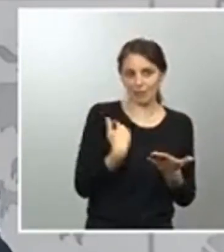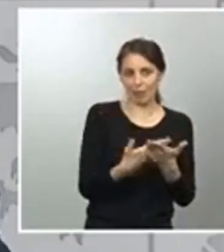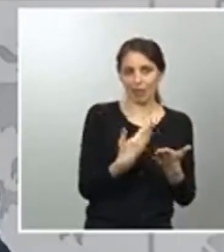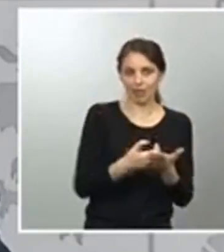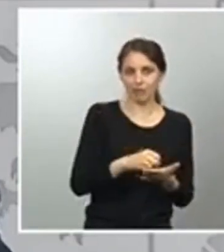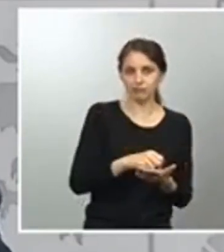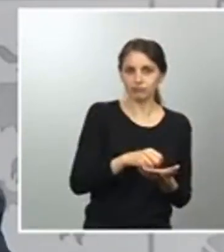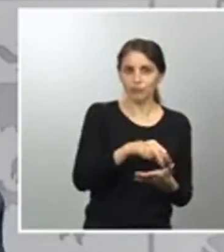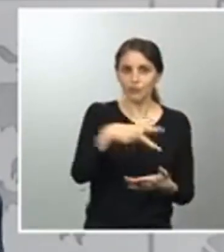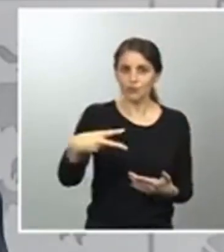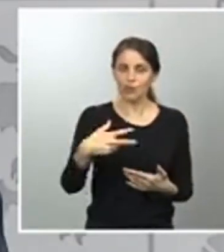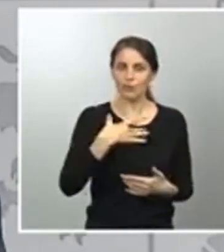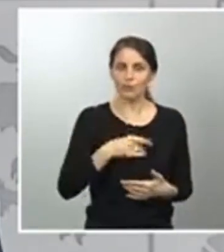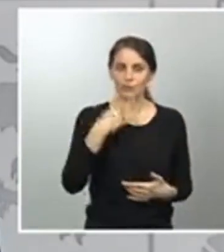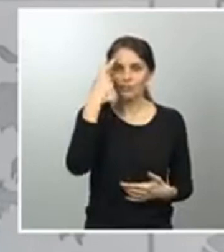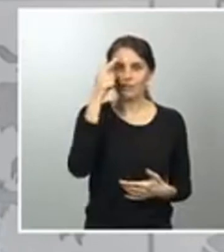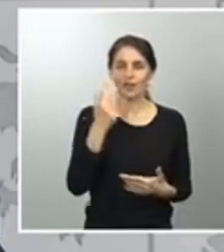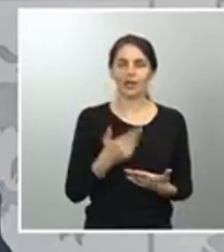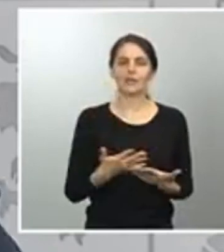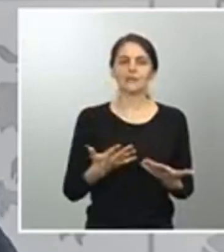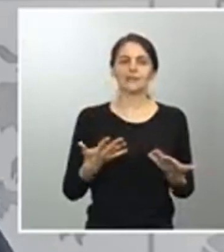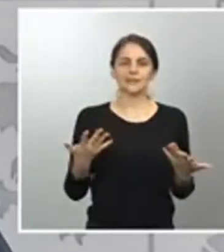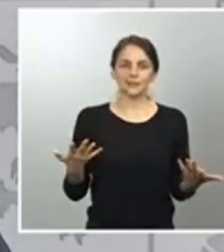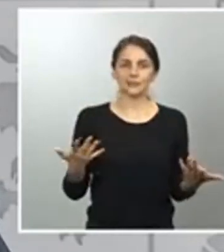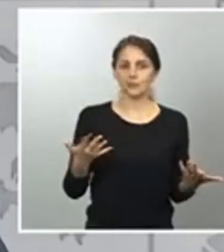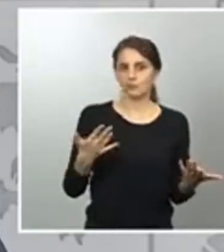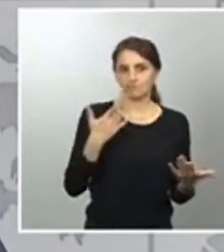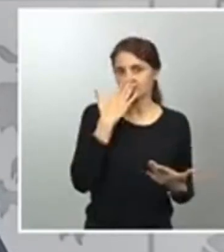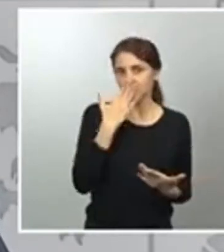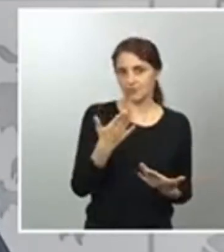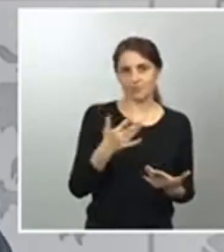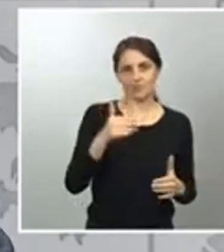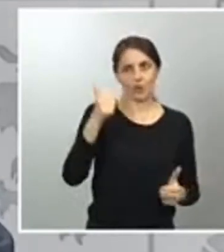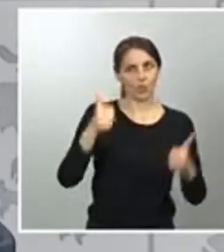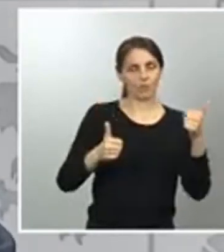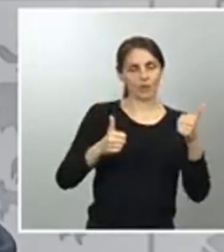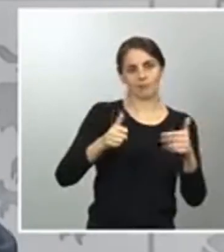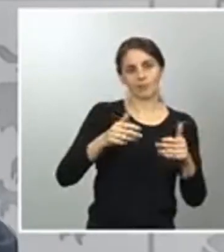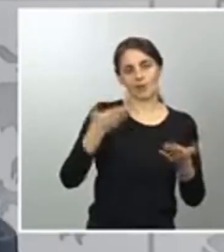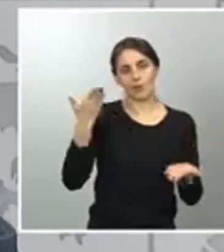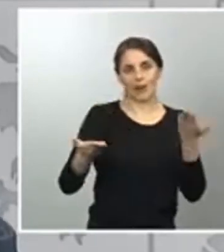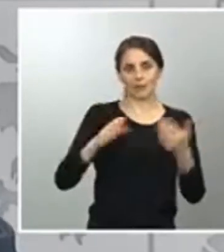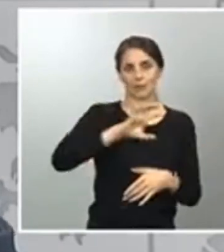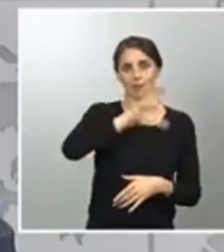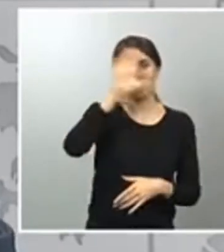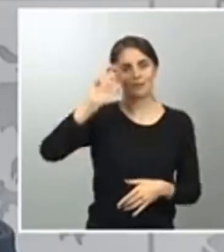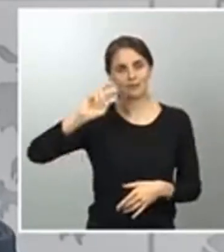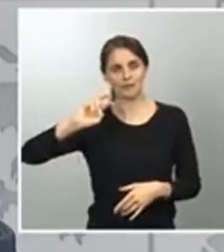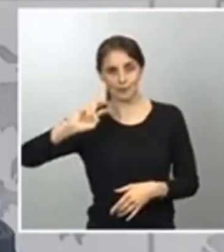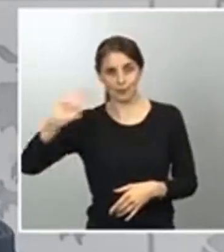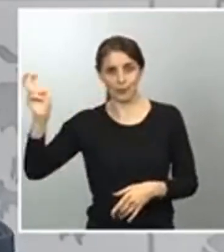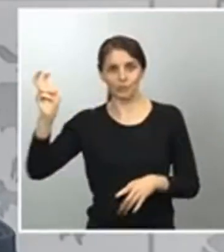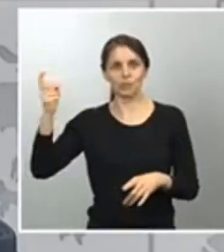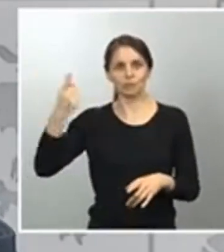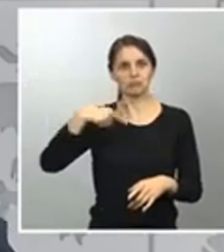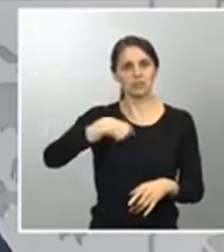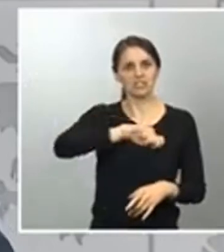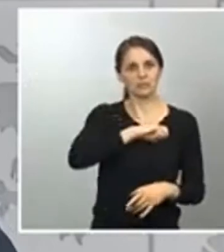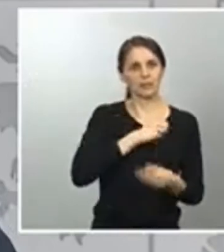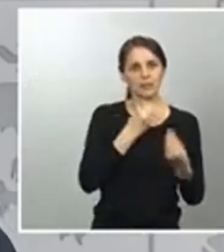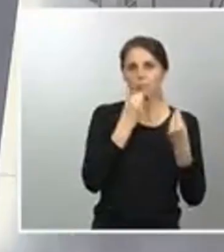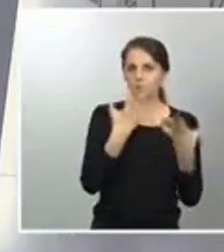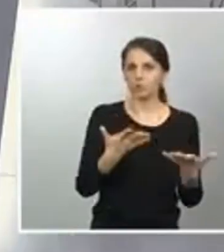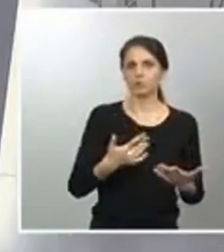estamos también en estos asuntos a la cabeza de muchos otros países occidentales en la respuesta a la pandemia del COVID-19.